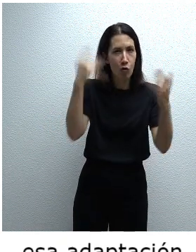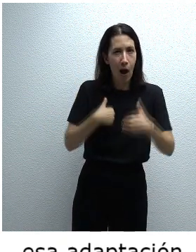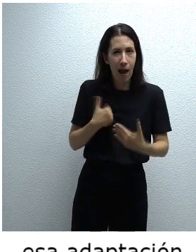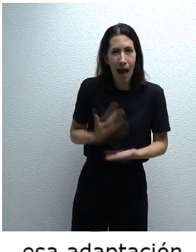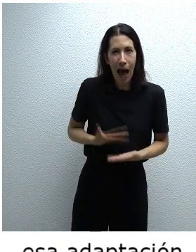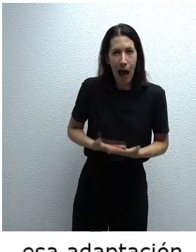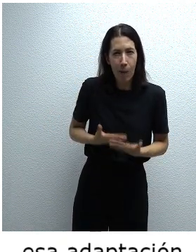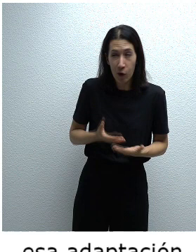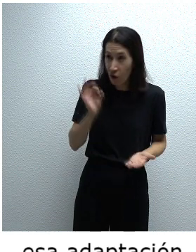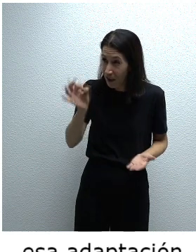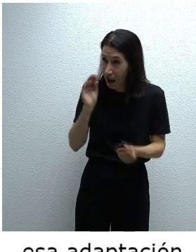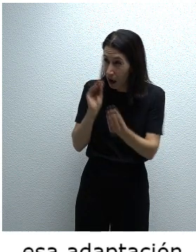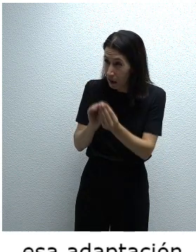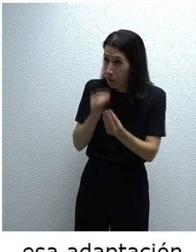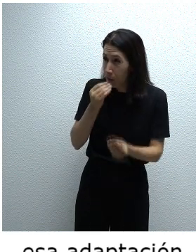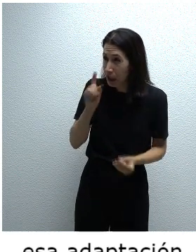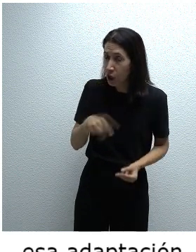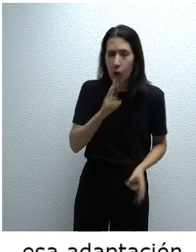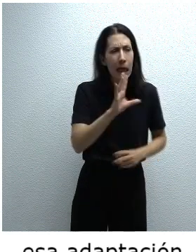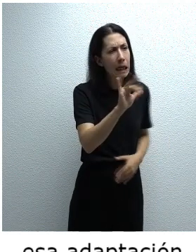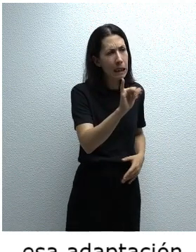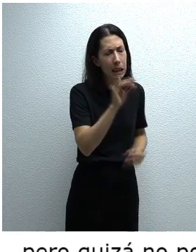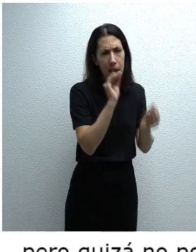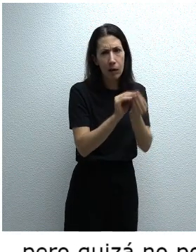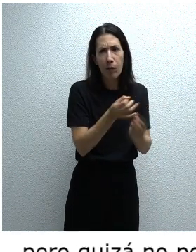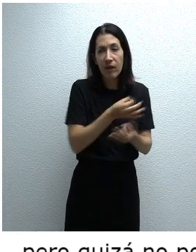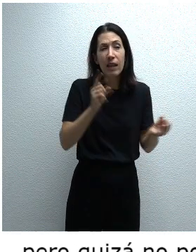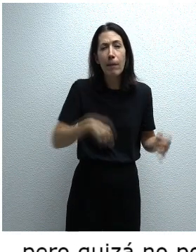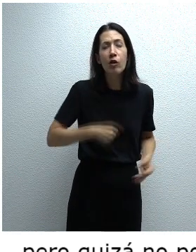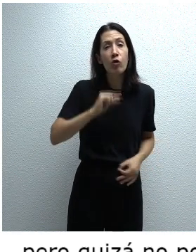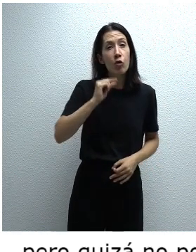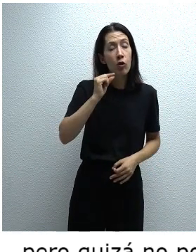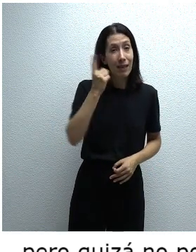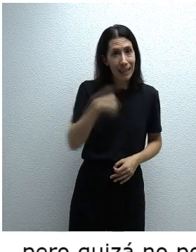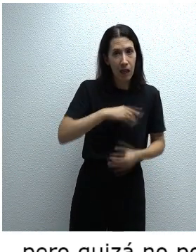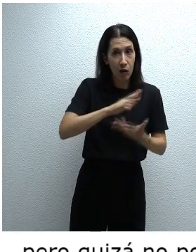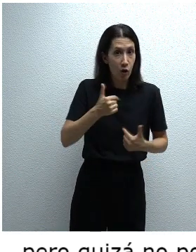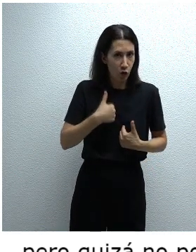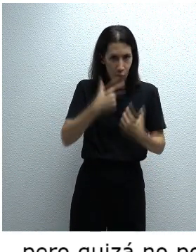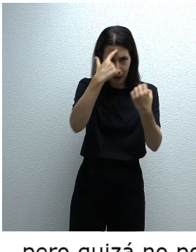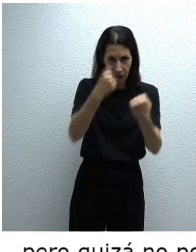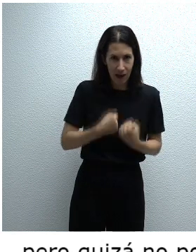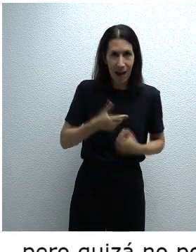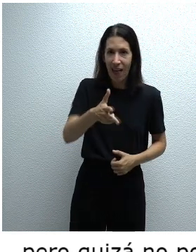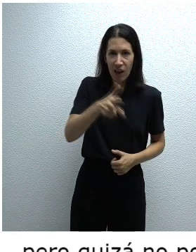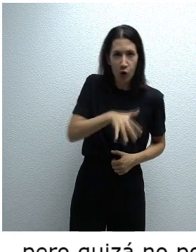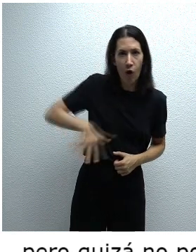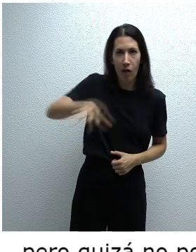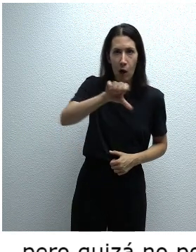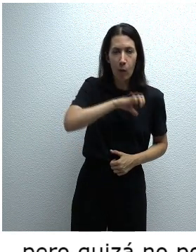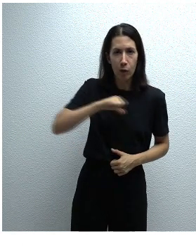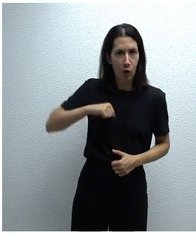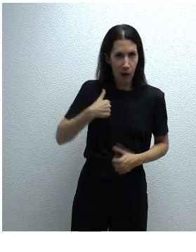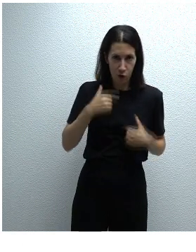sustantivo. ¿Estás de acuerdo, Federico? Sí, totalmente. Y además la noticia que yo tengo es que, sin ser yo especialista en temas de derecho foral, lógicamente, sí, lo